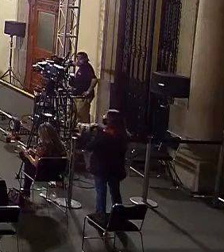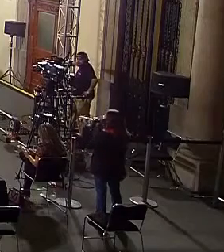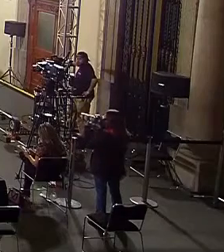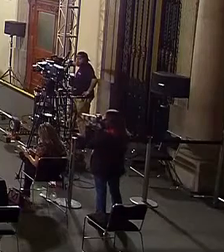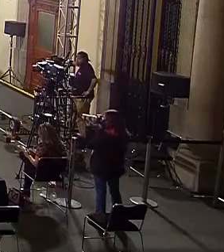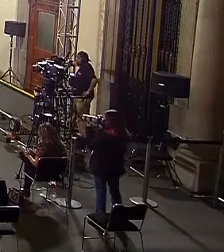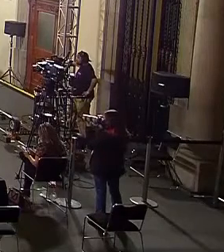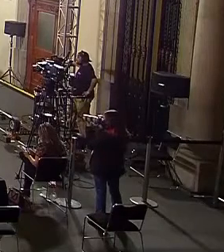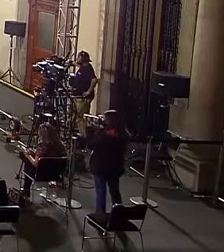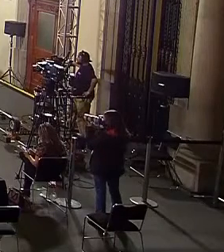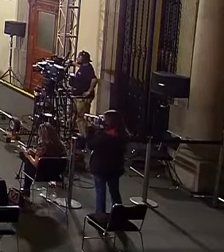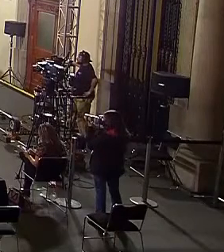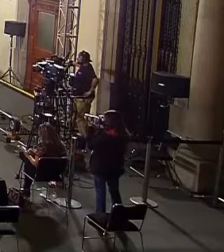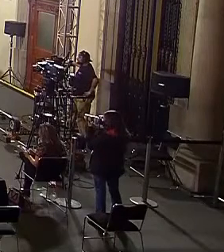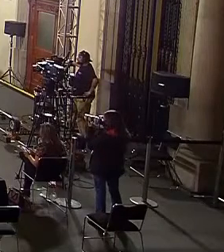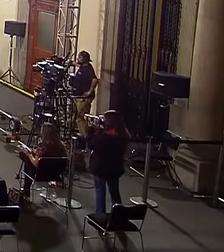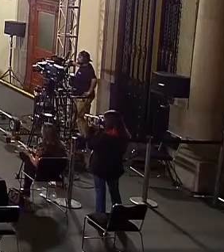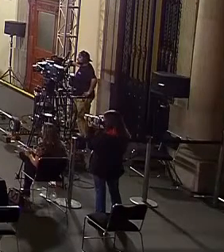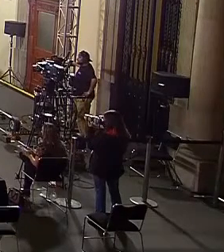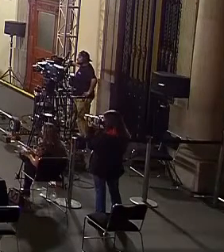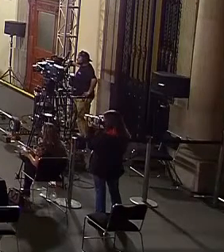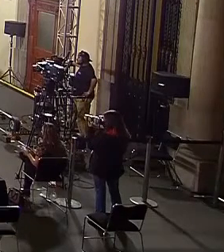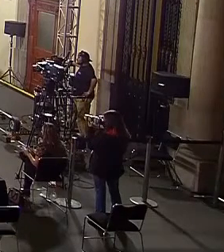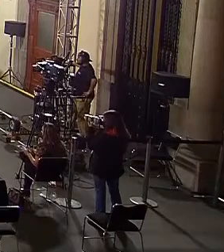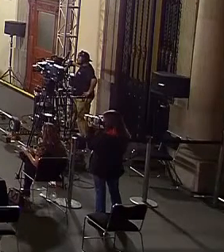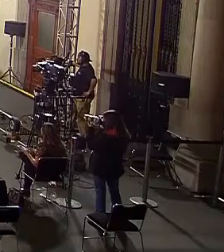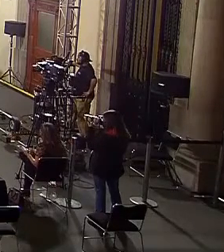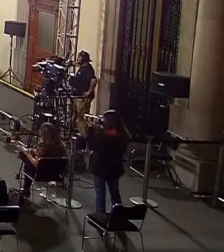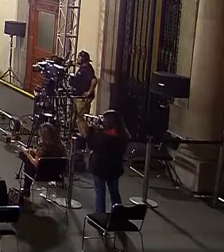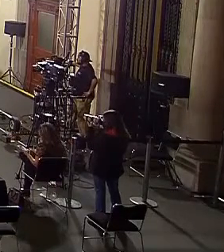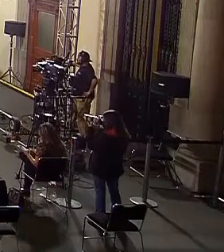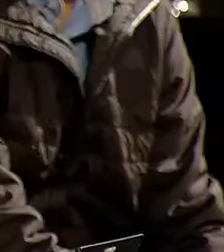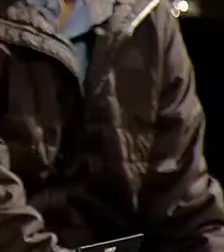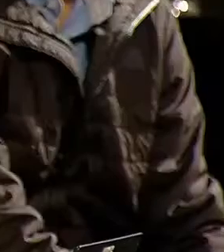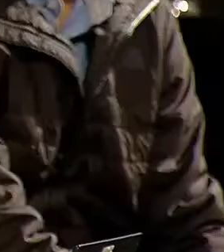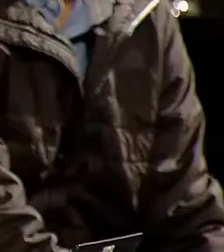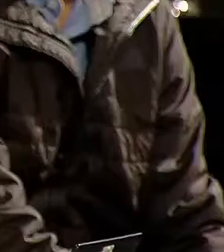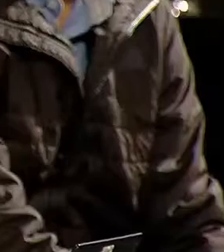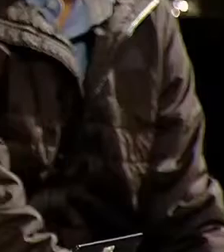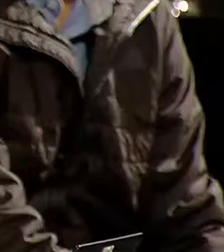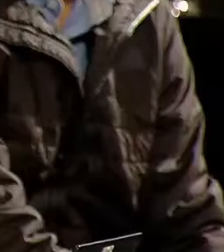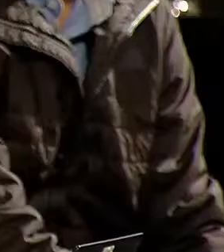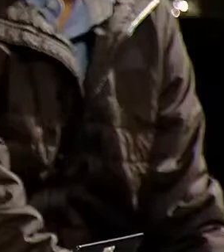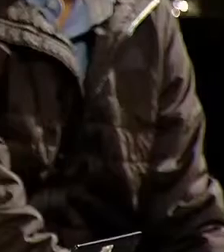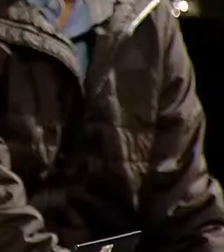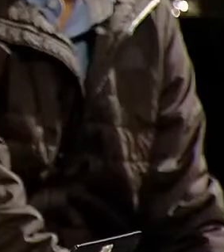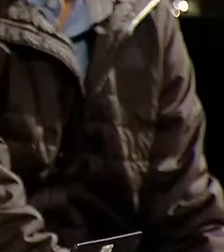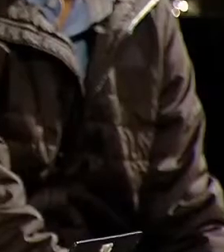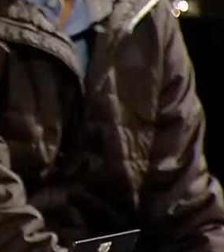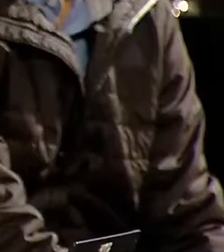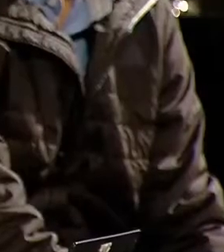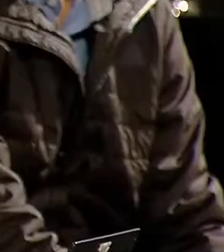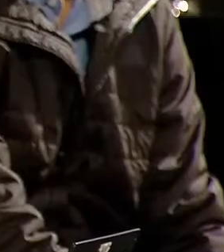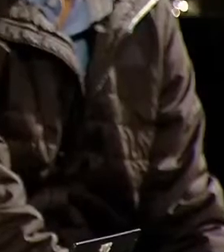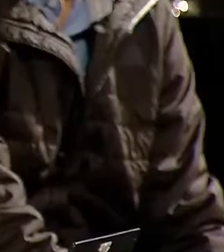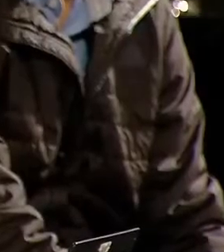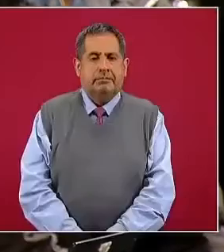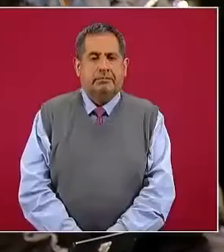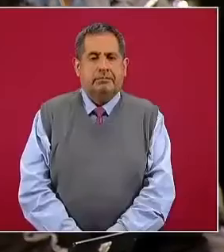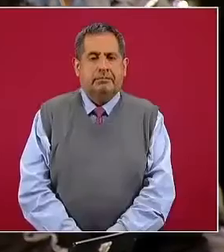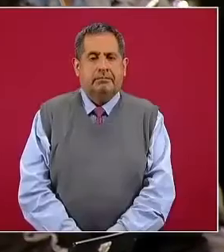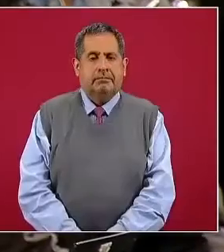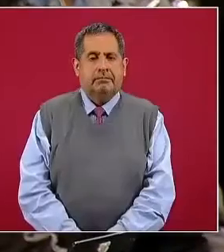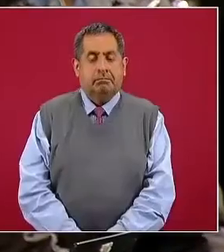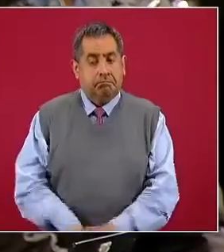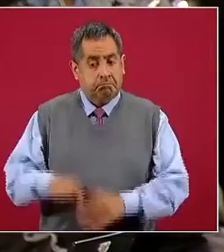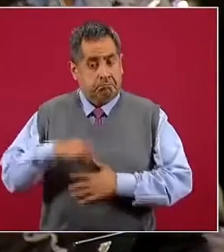en las relaciones? Y doctor Gatell, doctora Lumía, les quería preguntar sobre el caso de Chihuahua. Hay mucha,